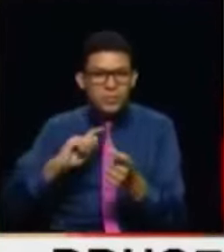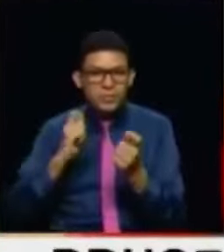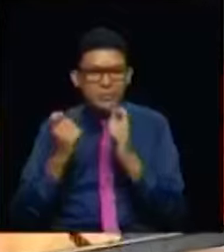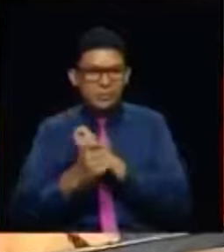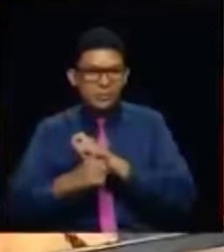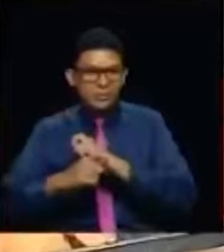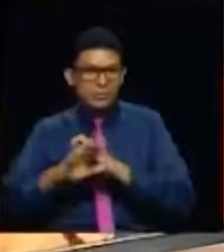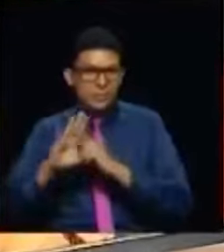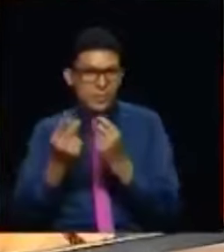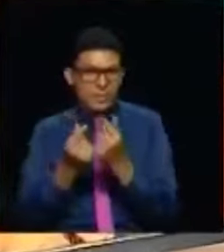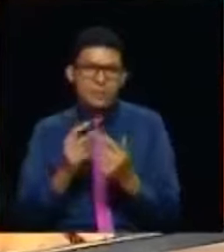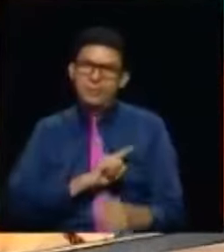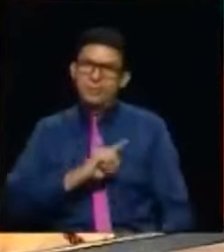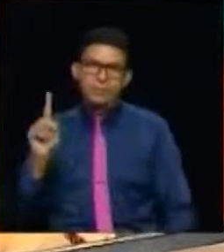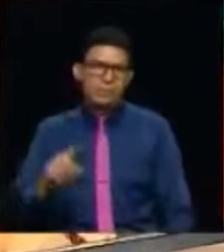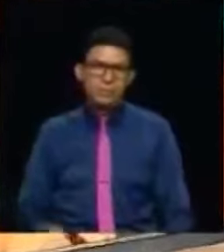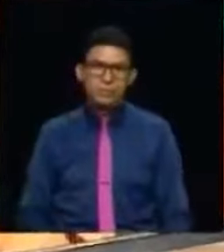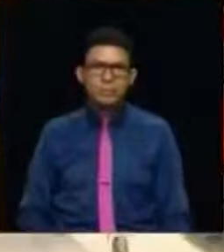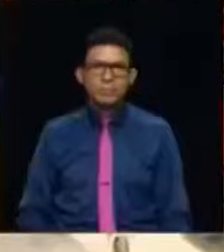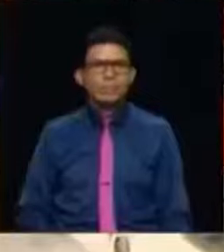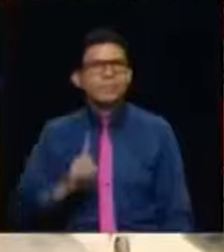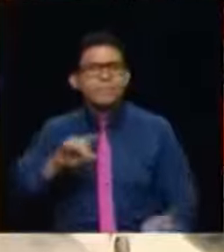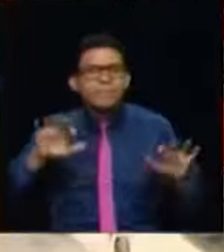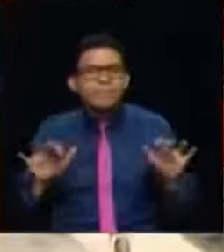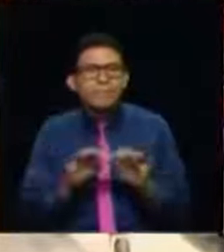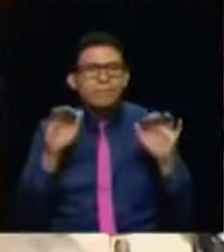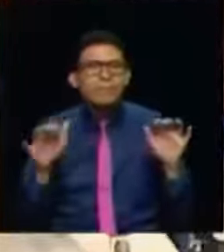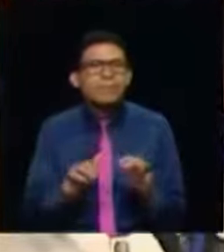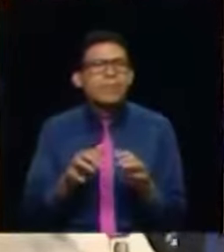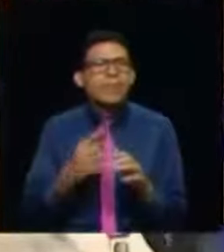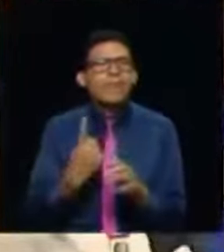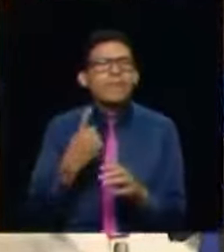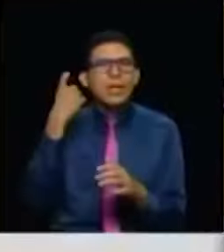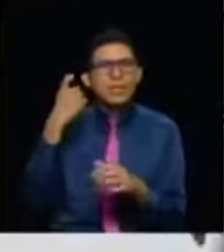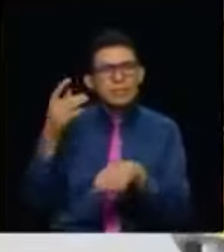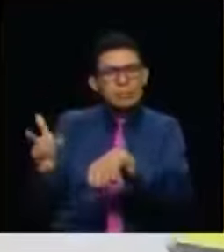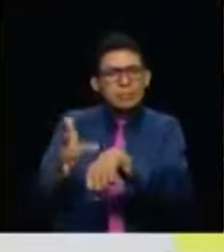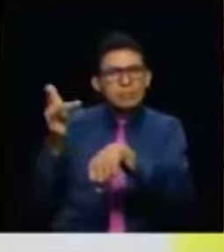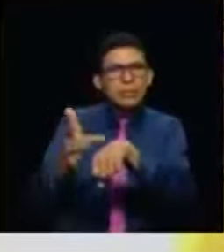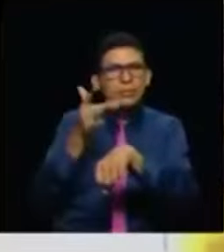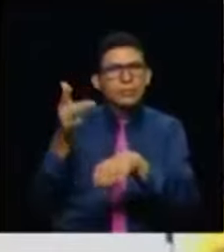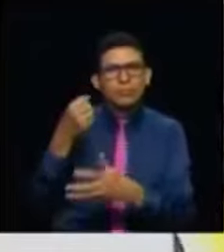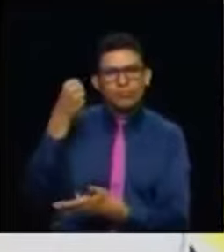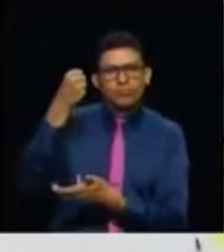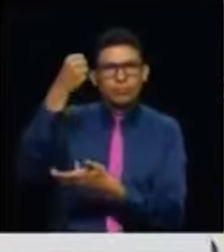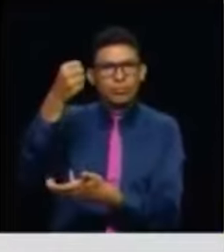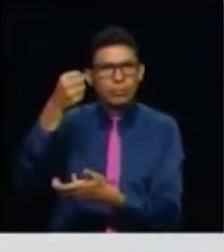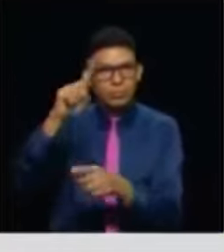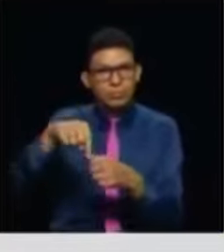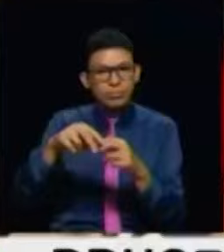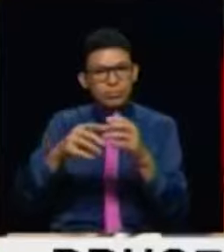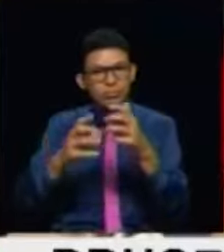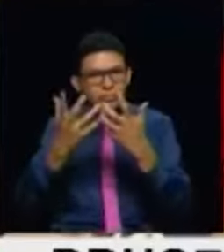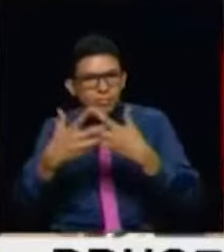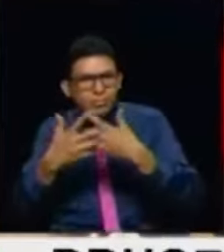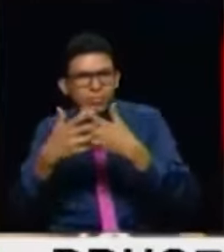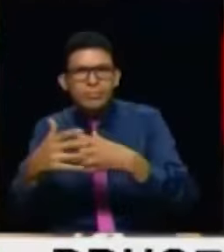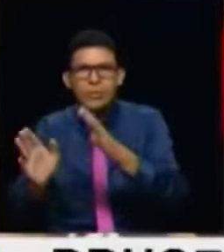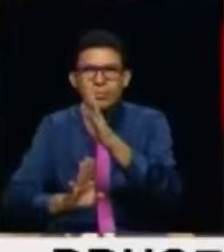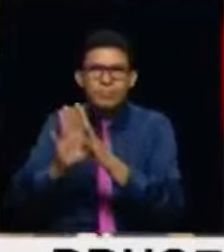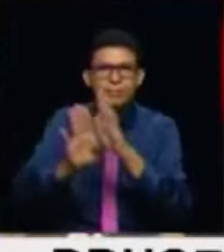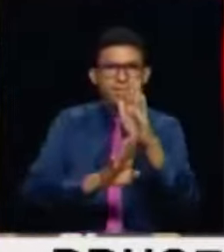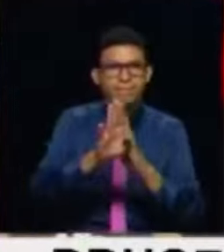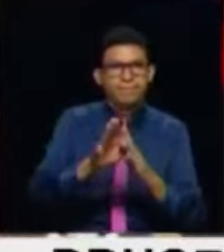tributaria. Aseguró que la disminución de la actividad económica se debe en parte a la falta de incentivos para la inversión y la producción actual. Las ideas que se